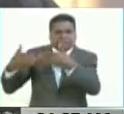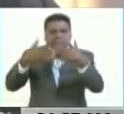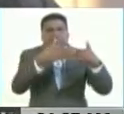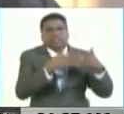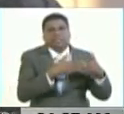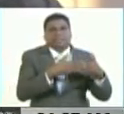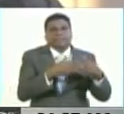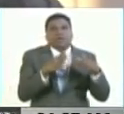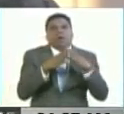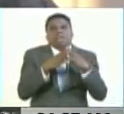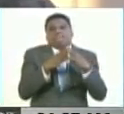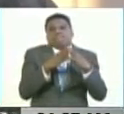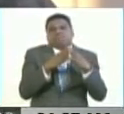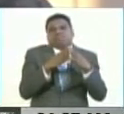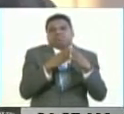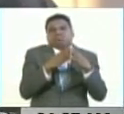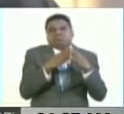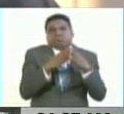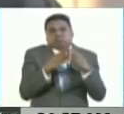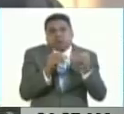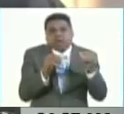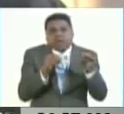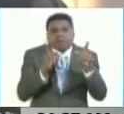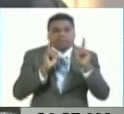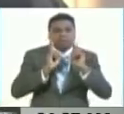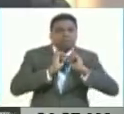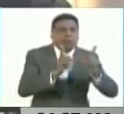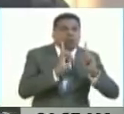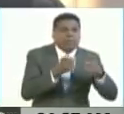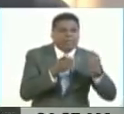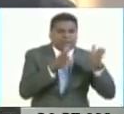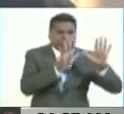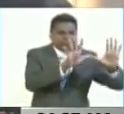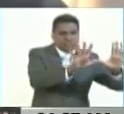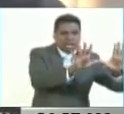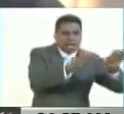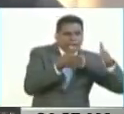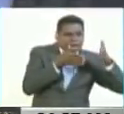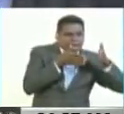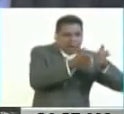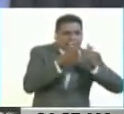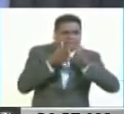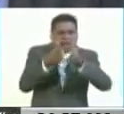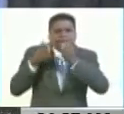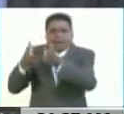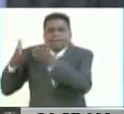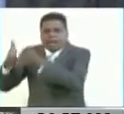puede causar una obstrucción en toda la autopista y eso se ve en el día a día de todos los venezolanos.